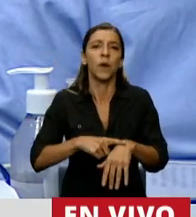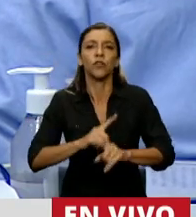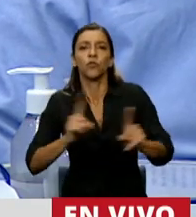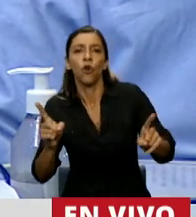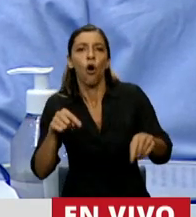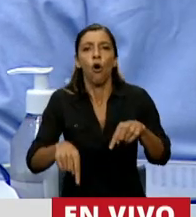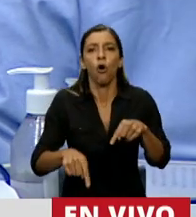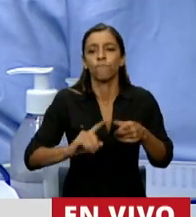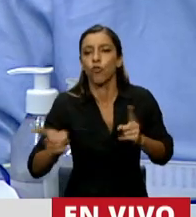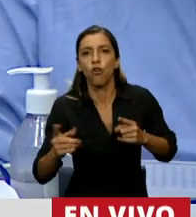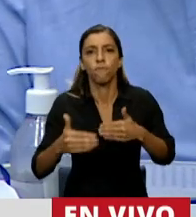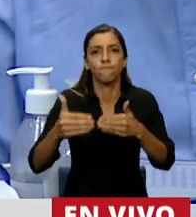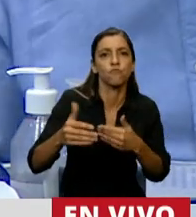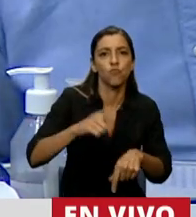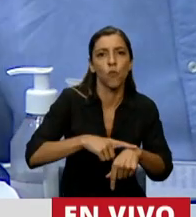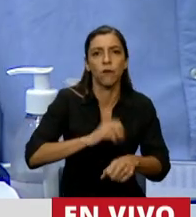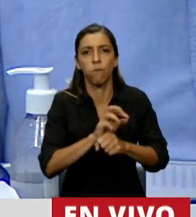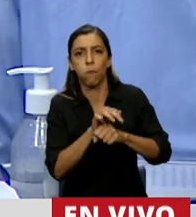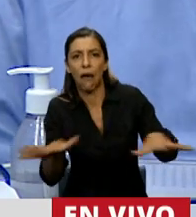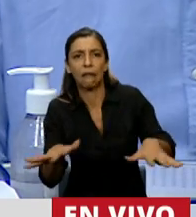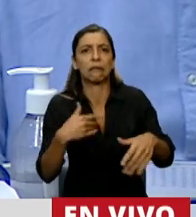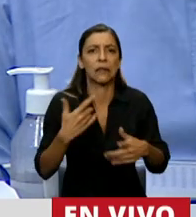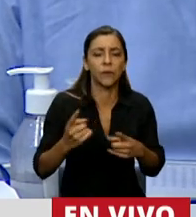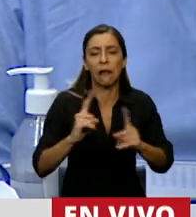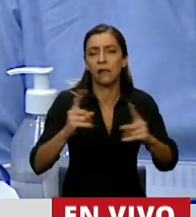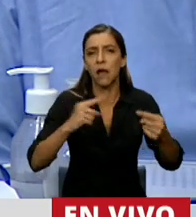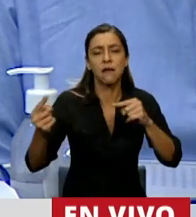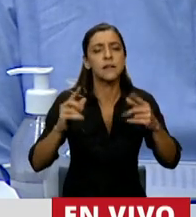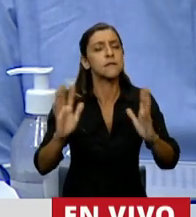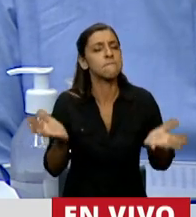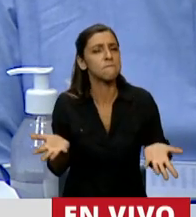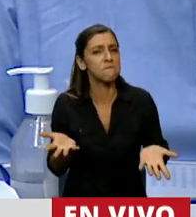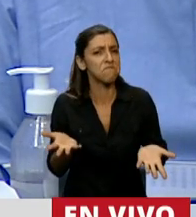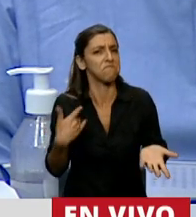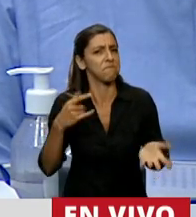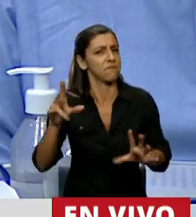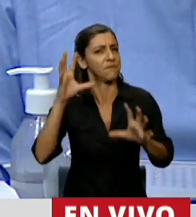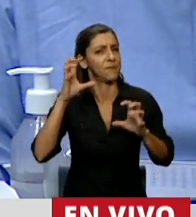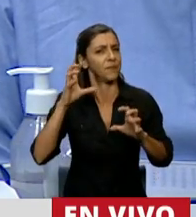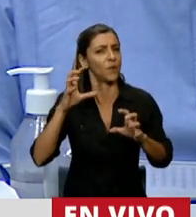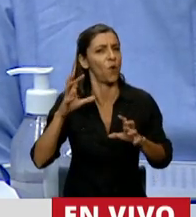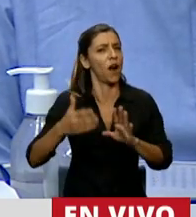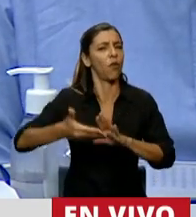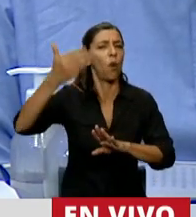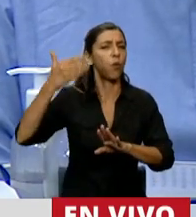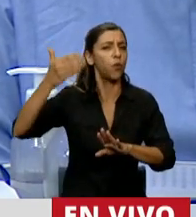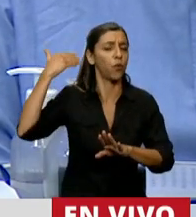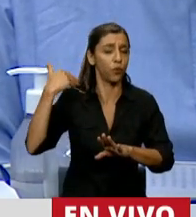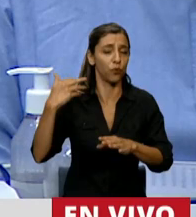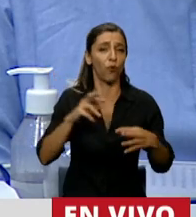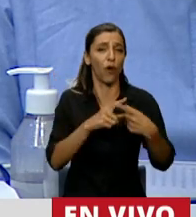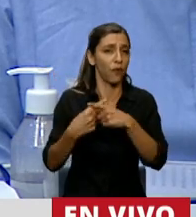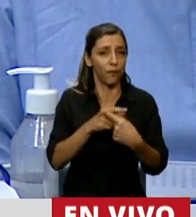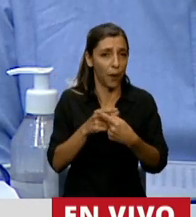es la oportunidad, que estamos en medio de una pandemia. Y la verdad que también recordando esas discusiones de otros derechos de